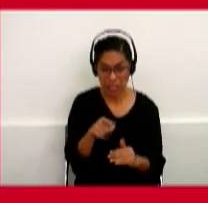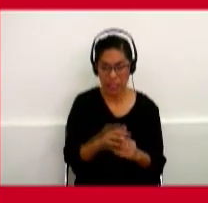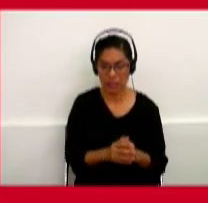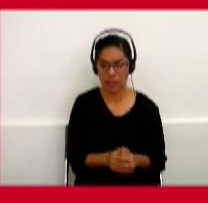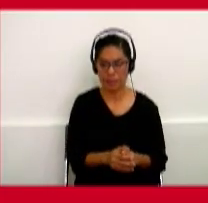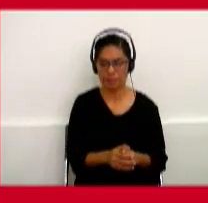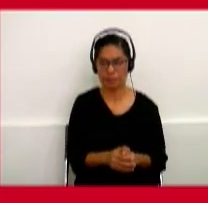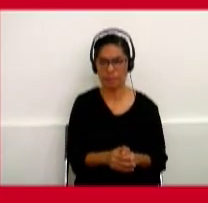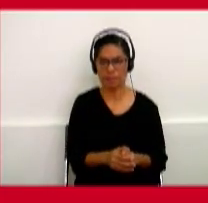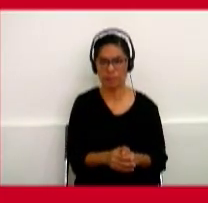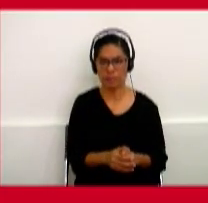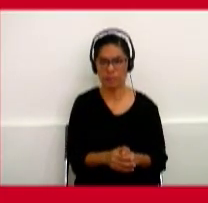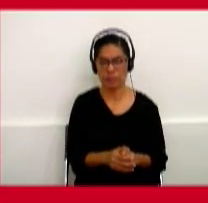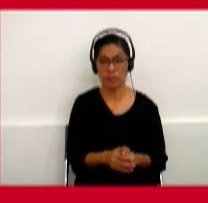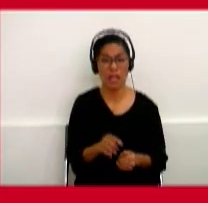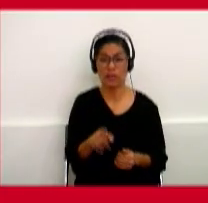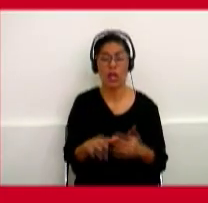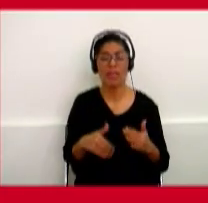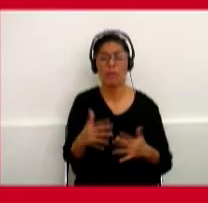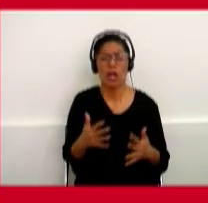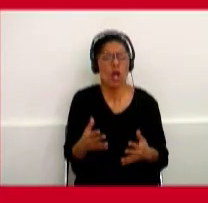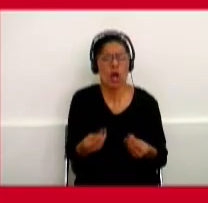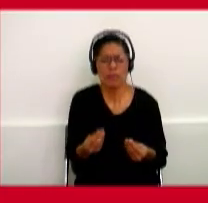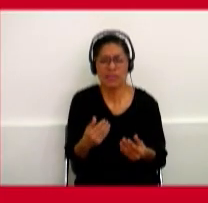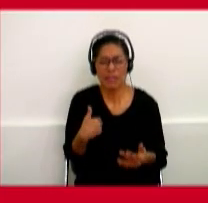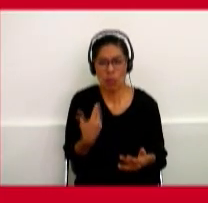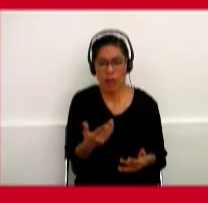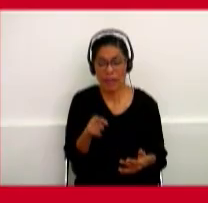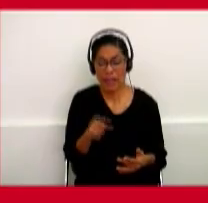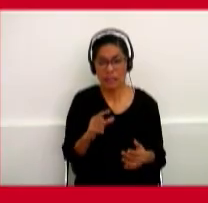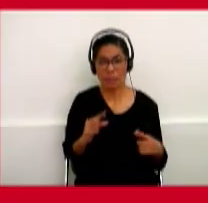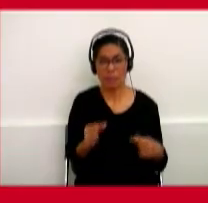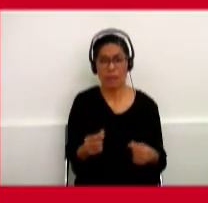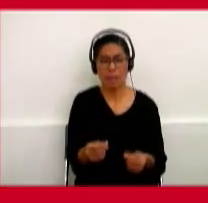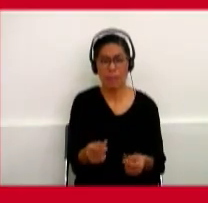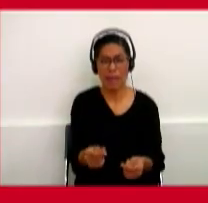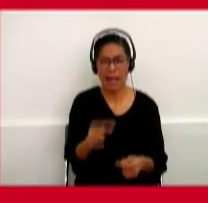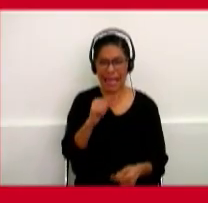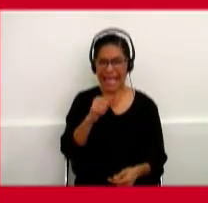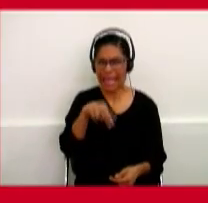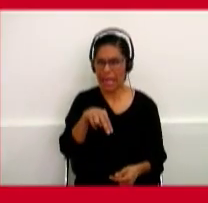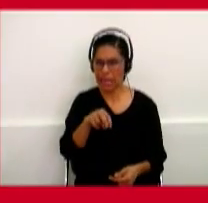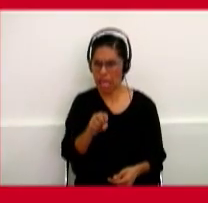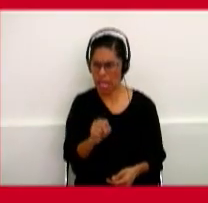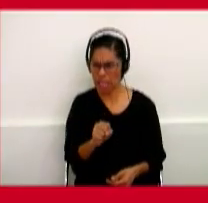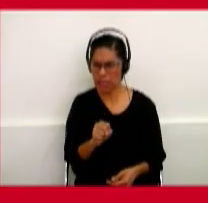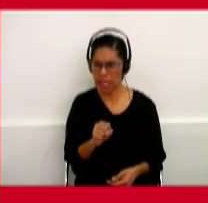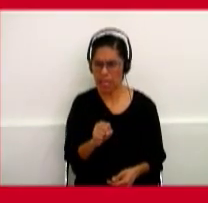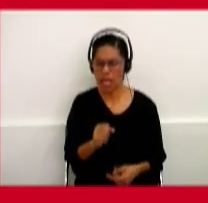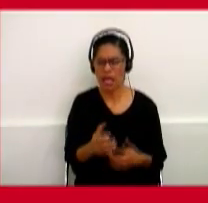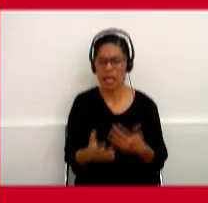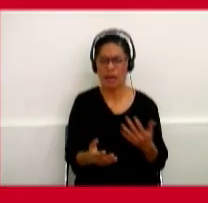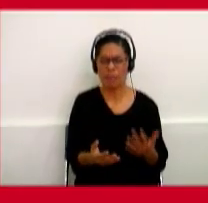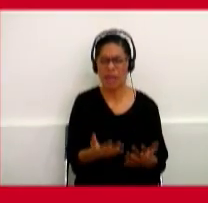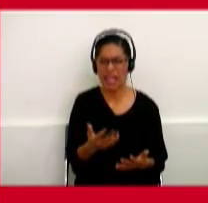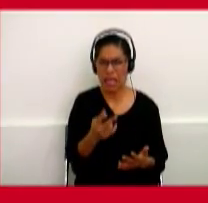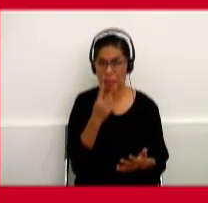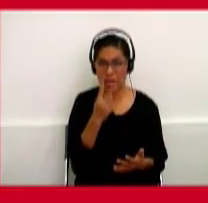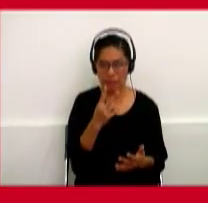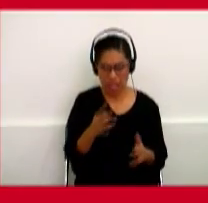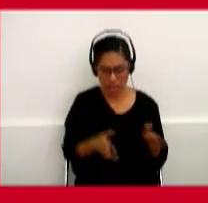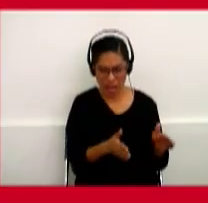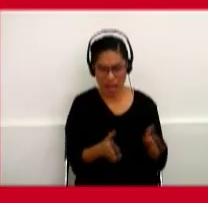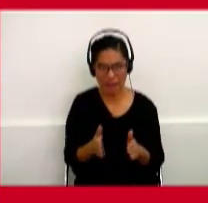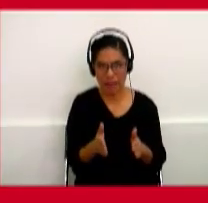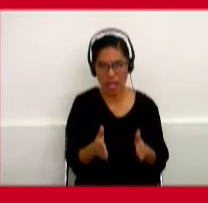cómo podemos apalancar los datos del acelerómetro y GNSS para mejorar el mantenimiento y monitoreo de las vías de